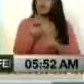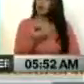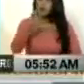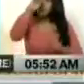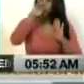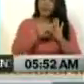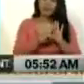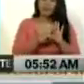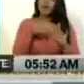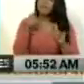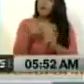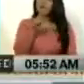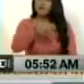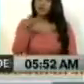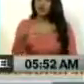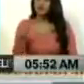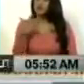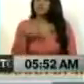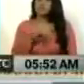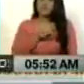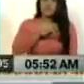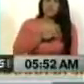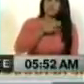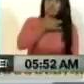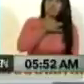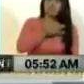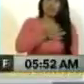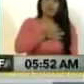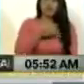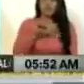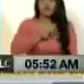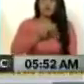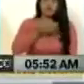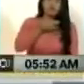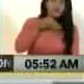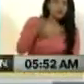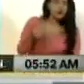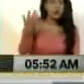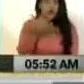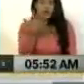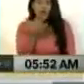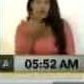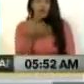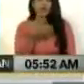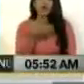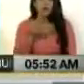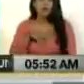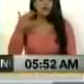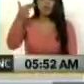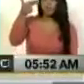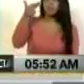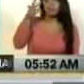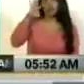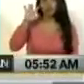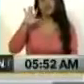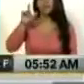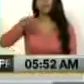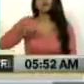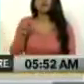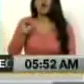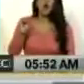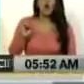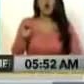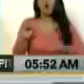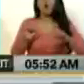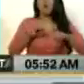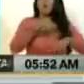desbaroje que los ciudadanos tengan miedo de detenerse porque sean falsas o no en los lugares que pueden ser víctimas del delito.